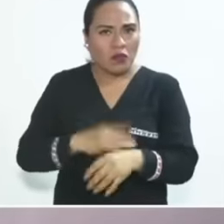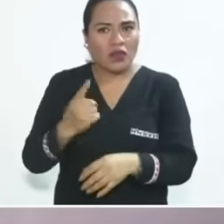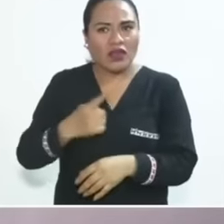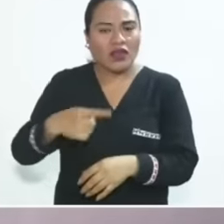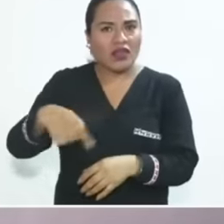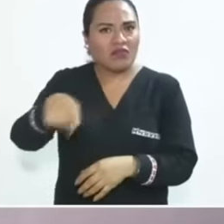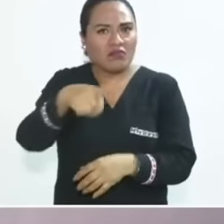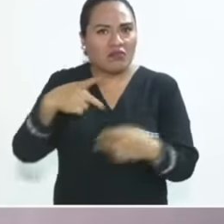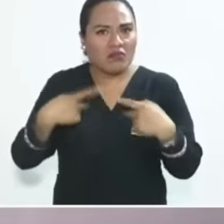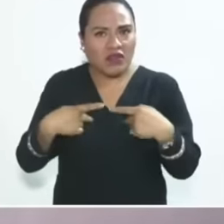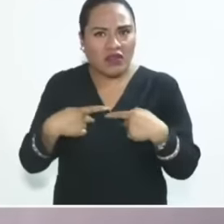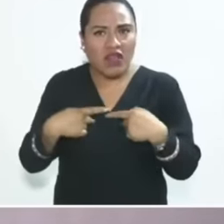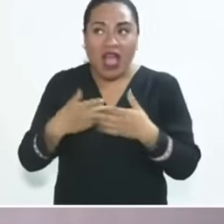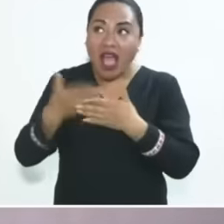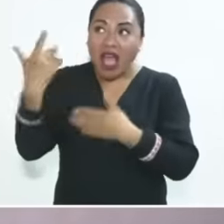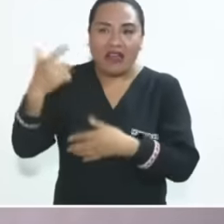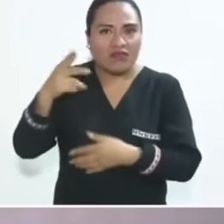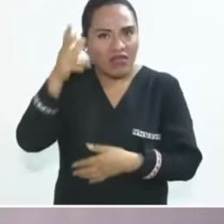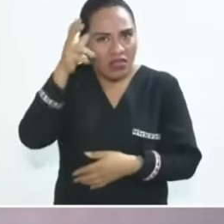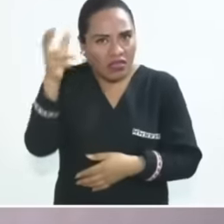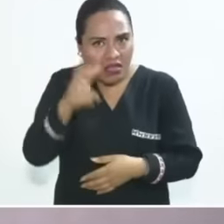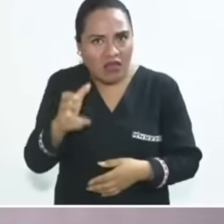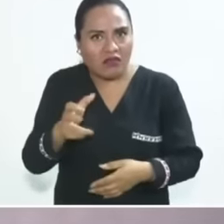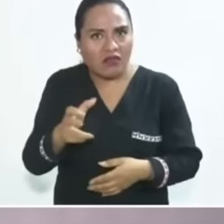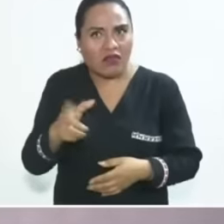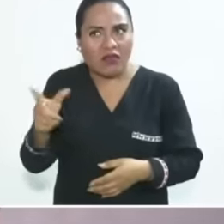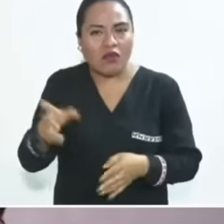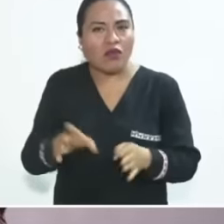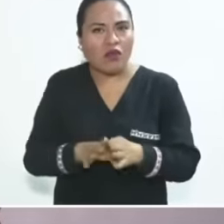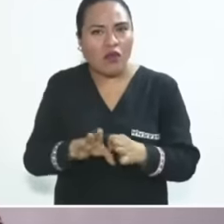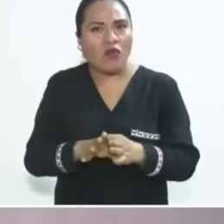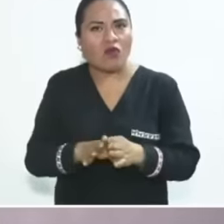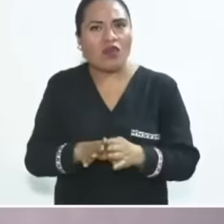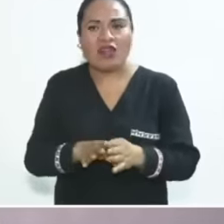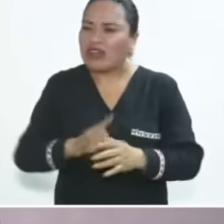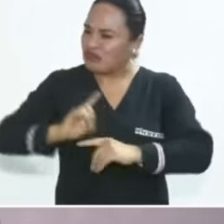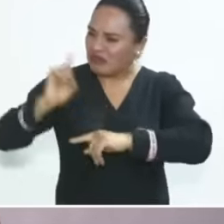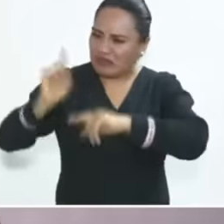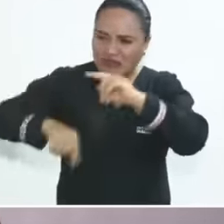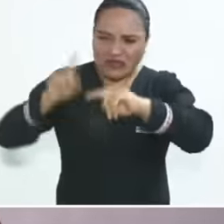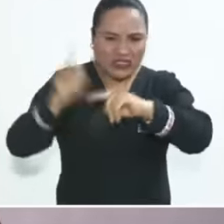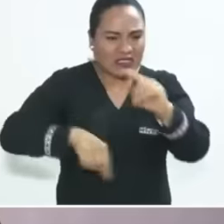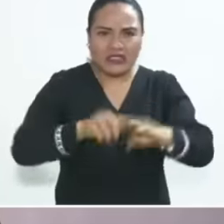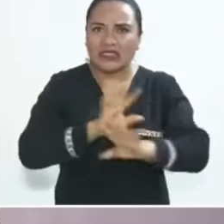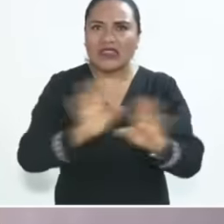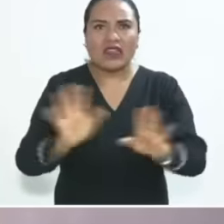a plantear la abolición de la esclavitud.